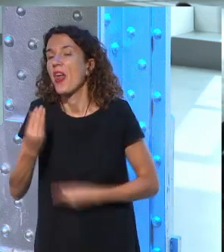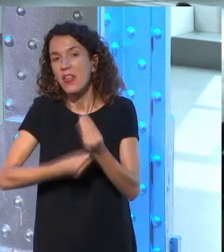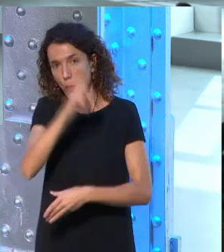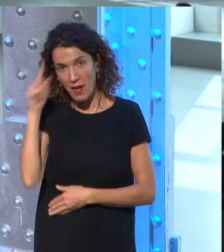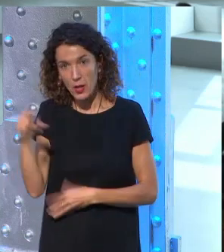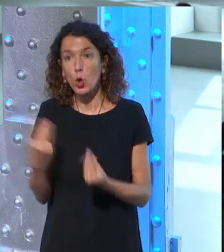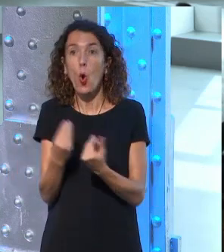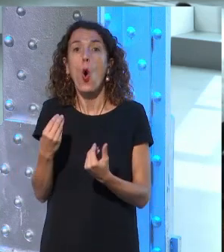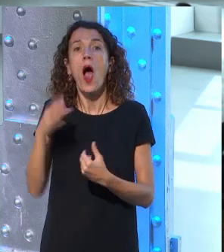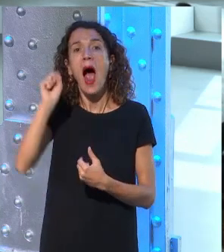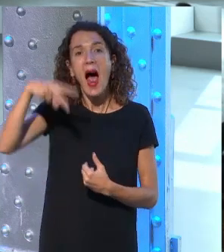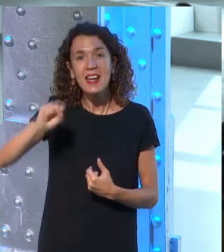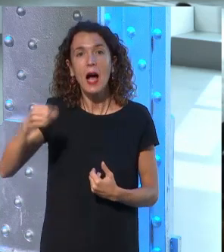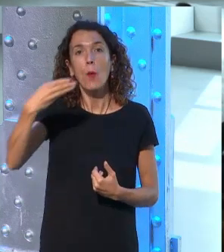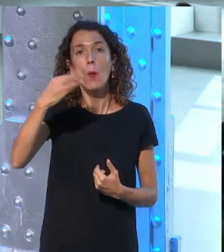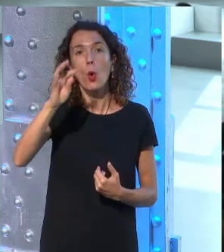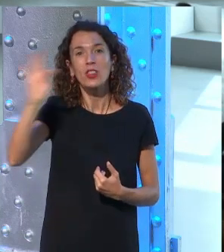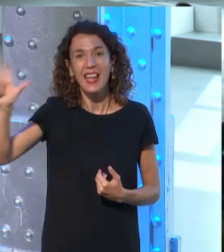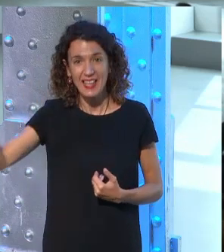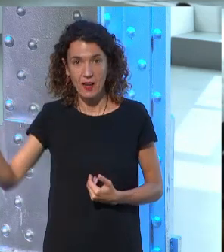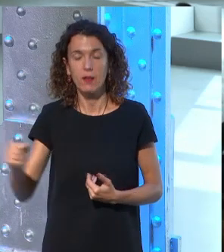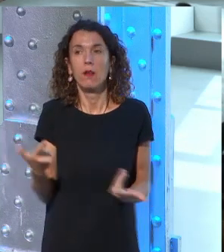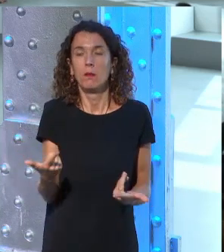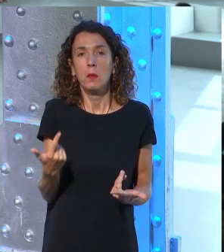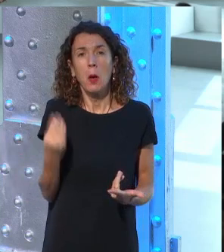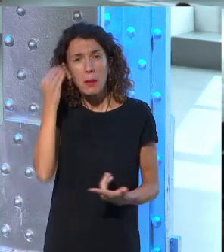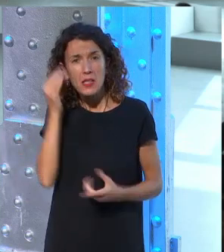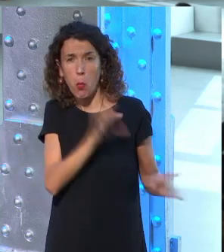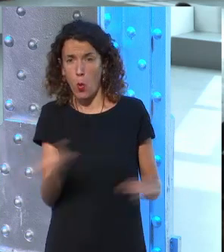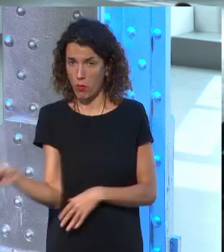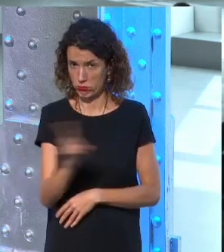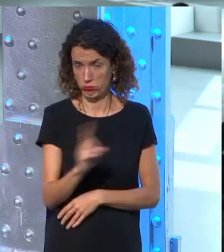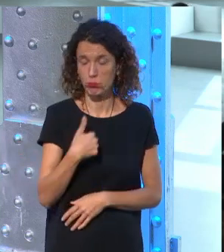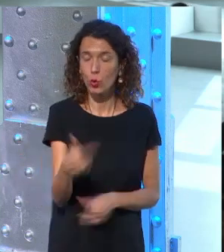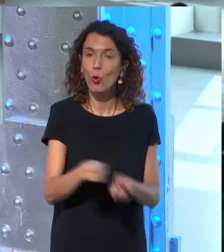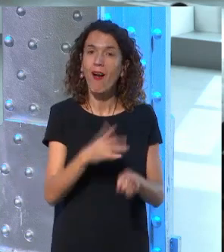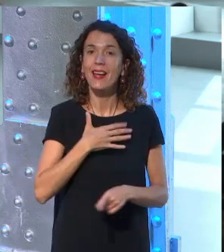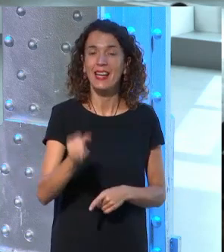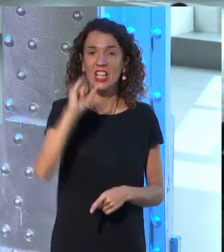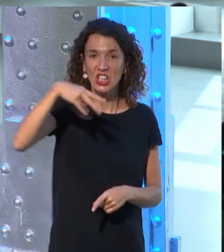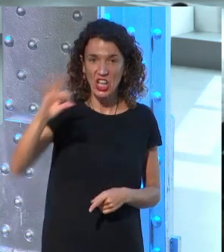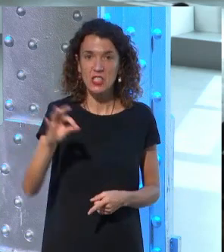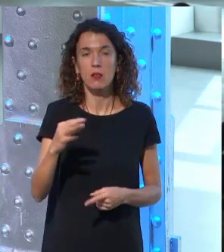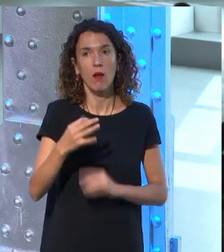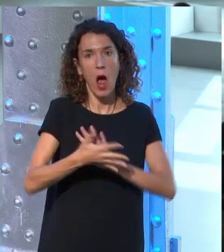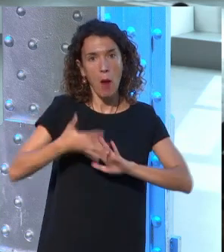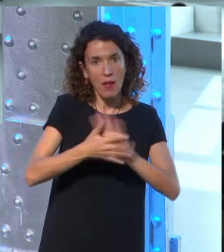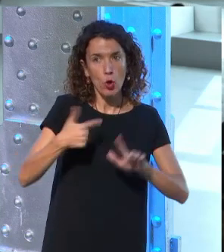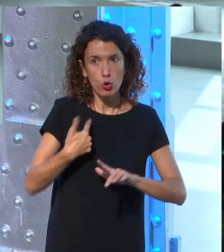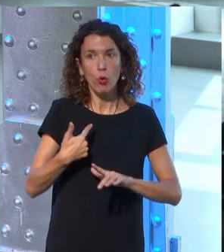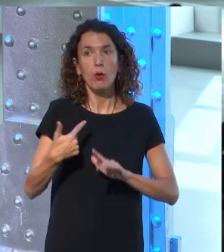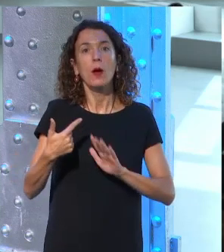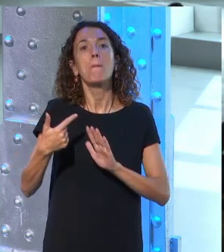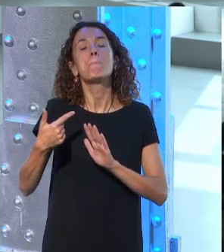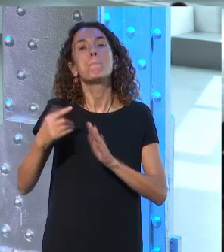Madrid con Ana Botella. No es lo mismo, ¿no? Y te podrá parecer lo mismo, pero claro, el tener el valor, como hace Inés Abanés, de decir, yo voy a aplicar los